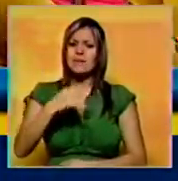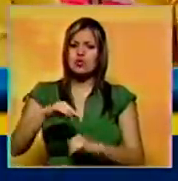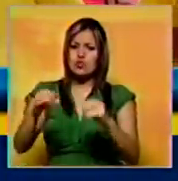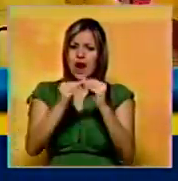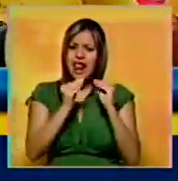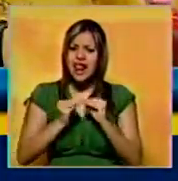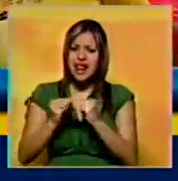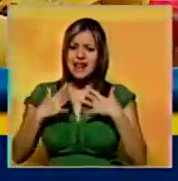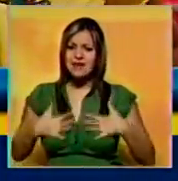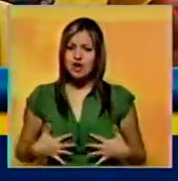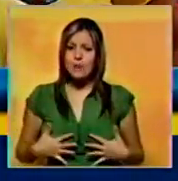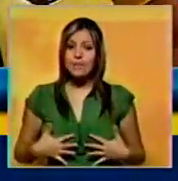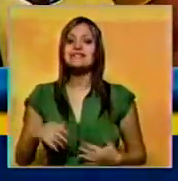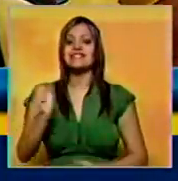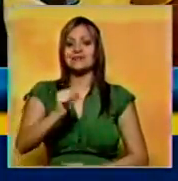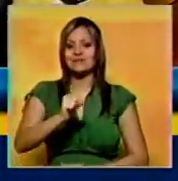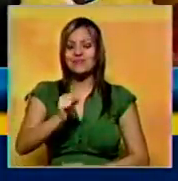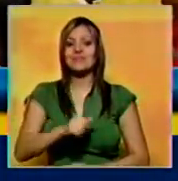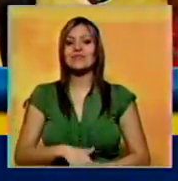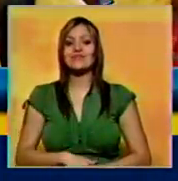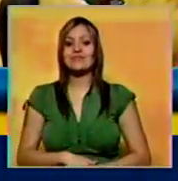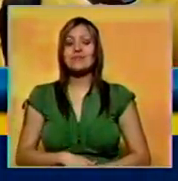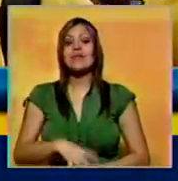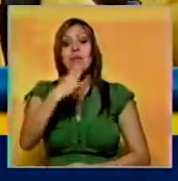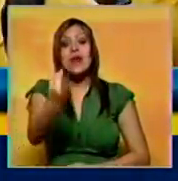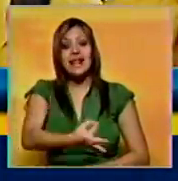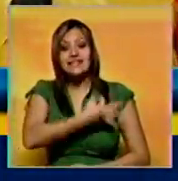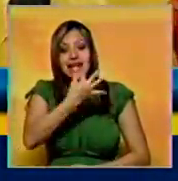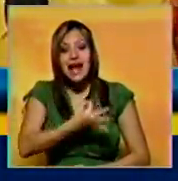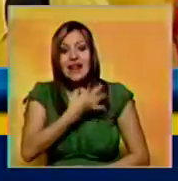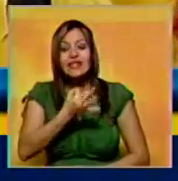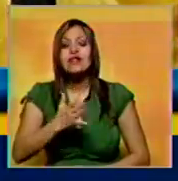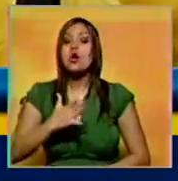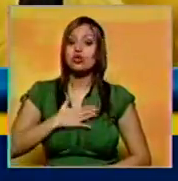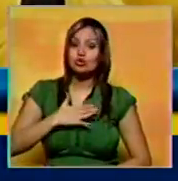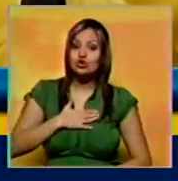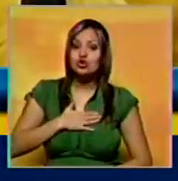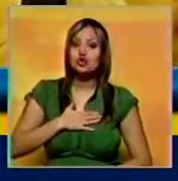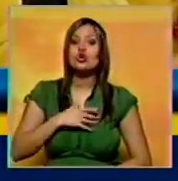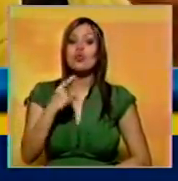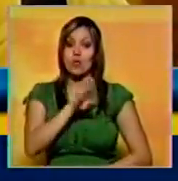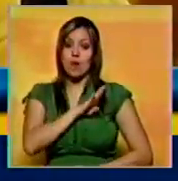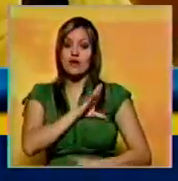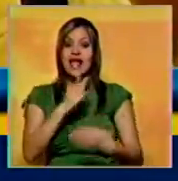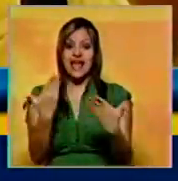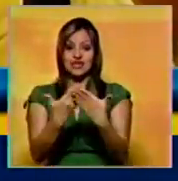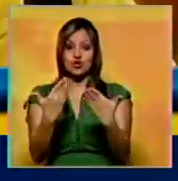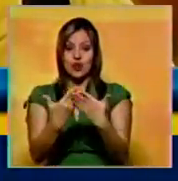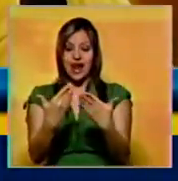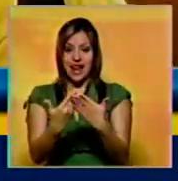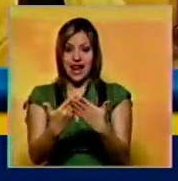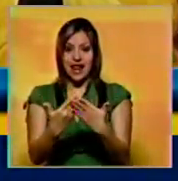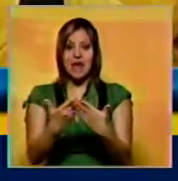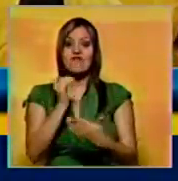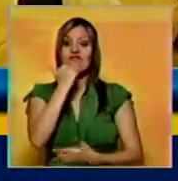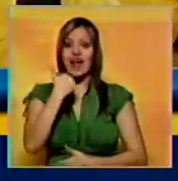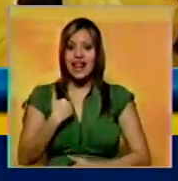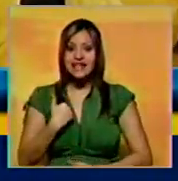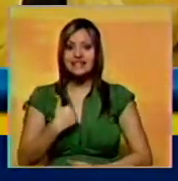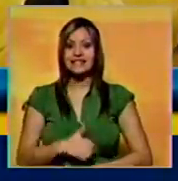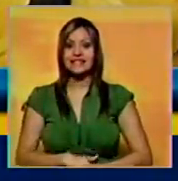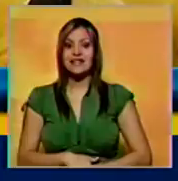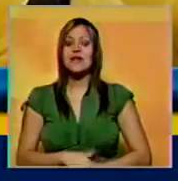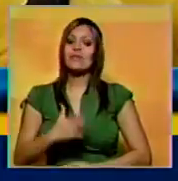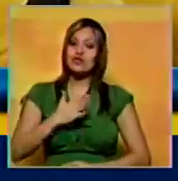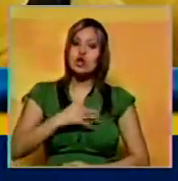igualitos no su nombre amigo primero Buenas tardes nosotros pertenecemos a un colegio de Santa Ana en Valencia